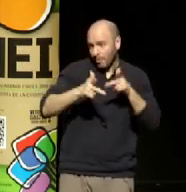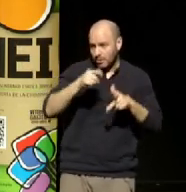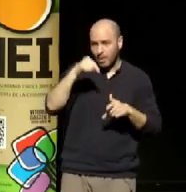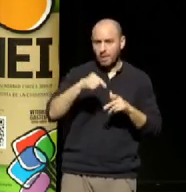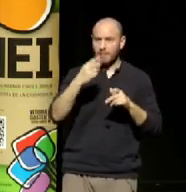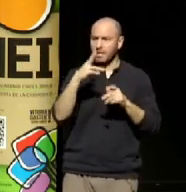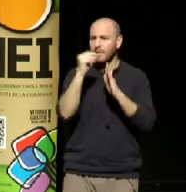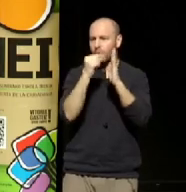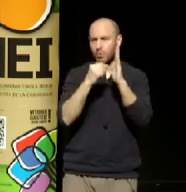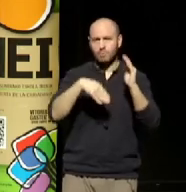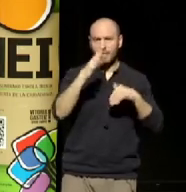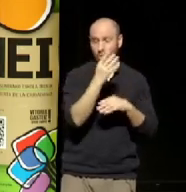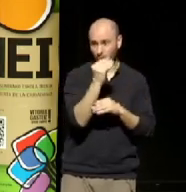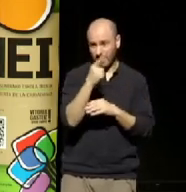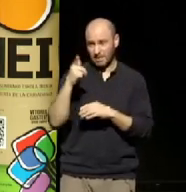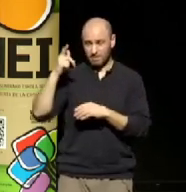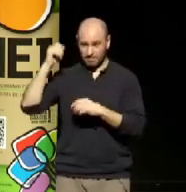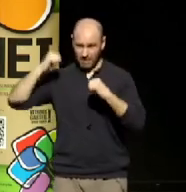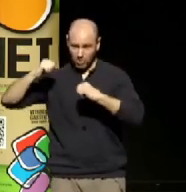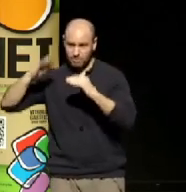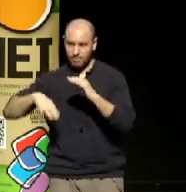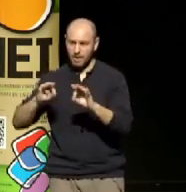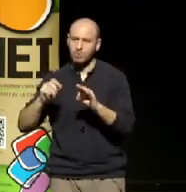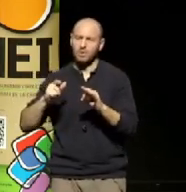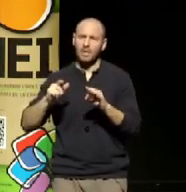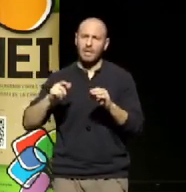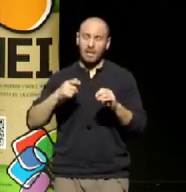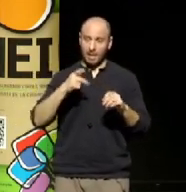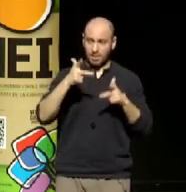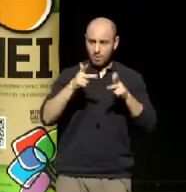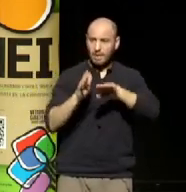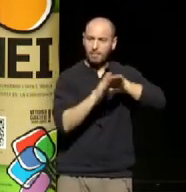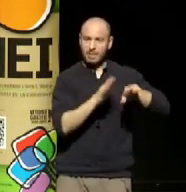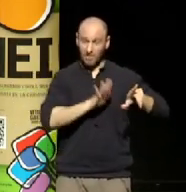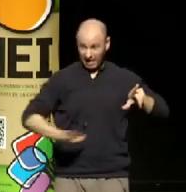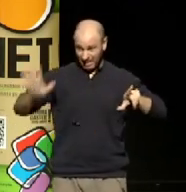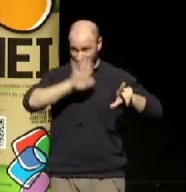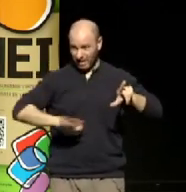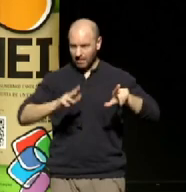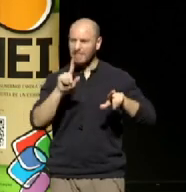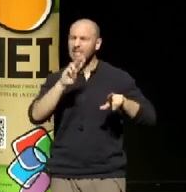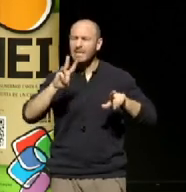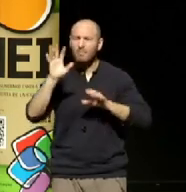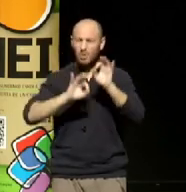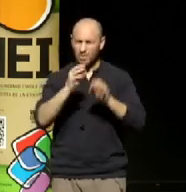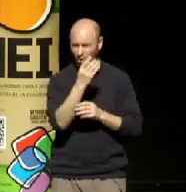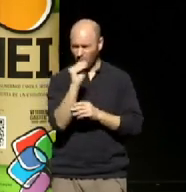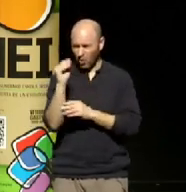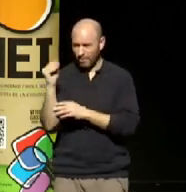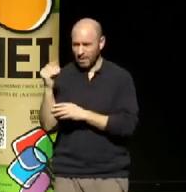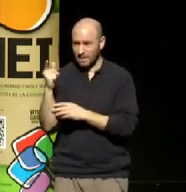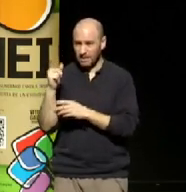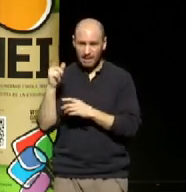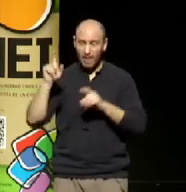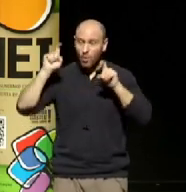en los jóvenes que los mayores. En el conjunto del Estado, Euskadi no, por eso lo saco de la ecuación, hay un 13% de jóvenes que no acaban la